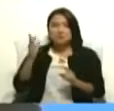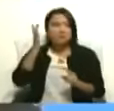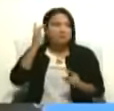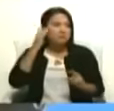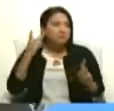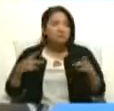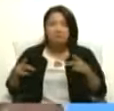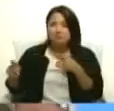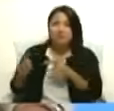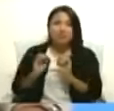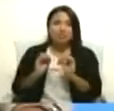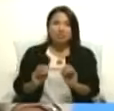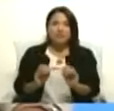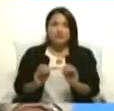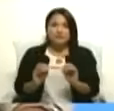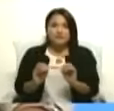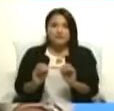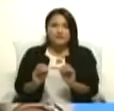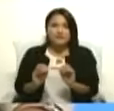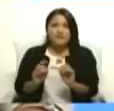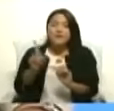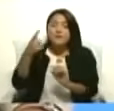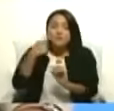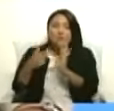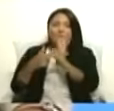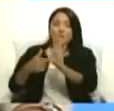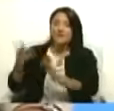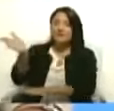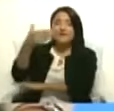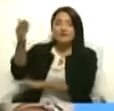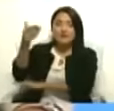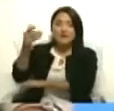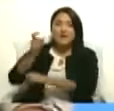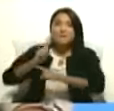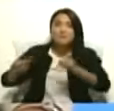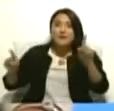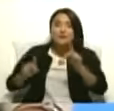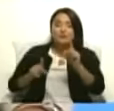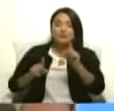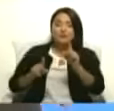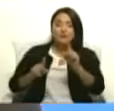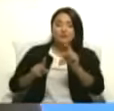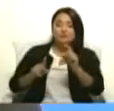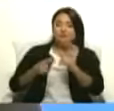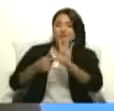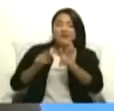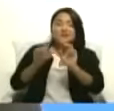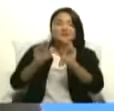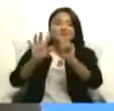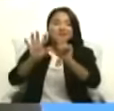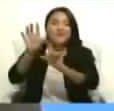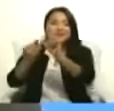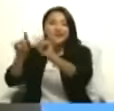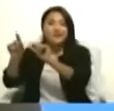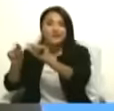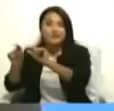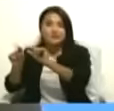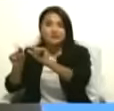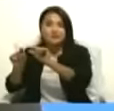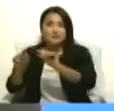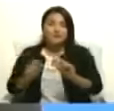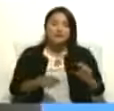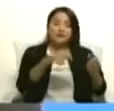muestran la bandera sin la estrella de Bolívar sin la estrella de guayana Pero bueno si se alían